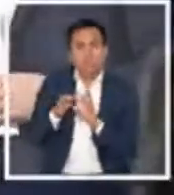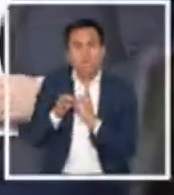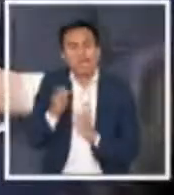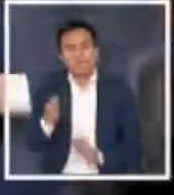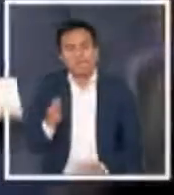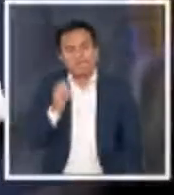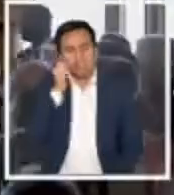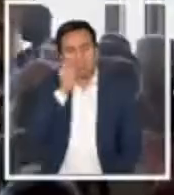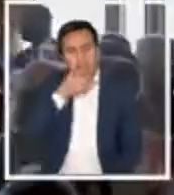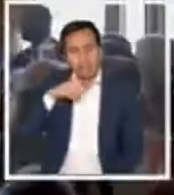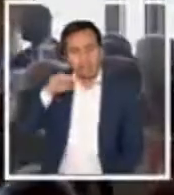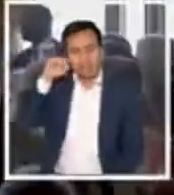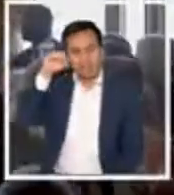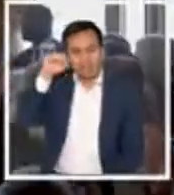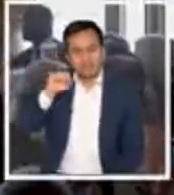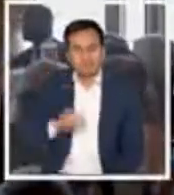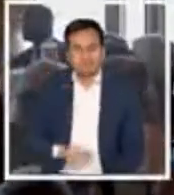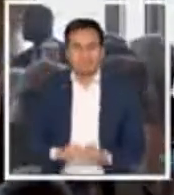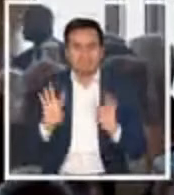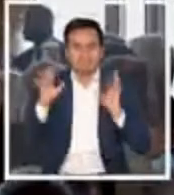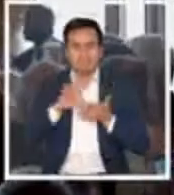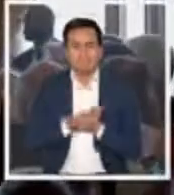ti, querido Gabriel.